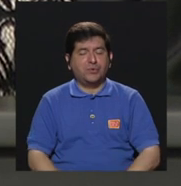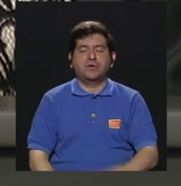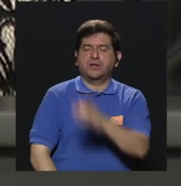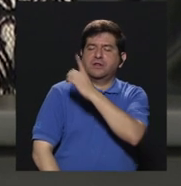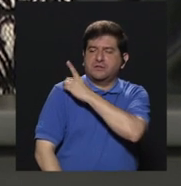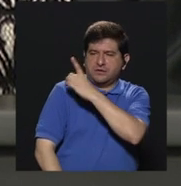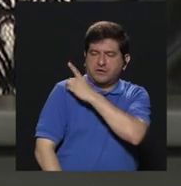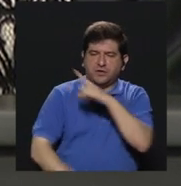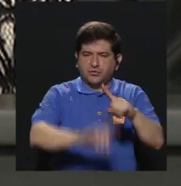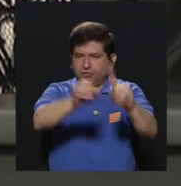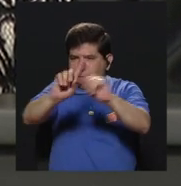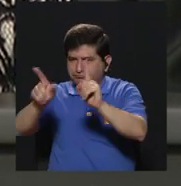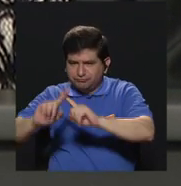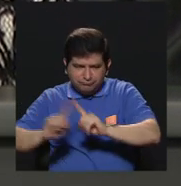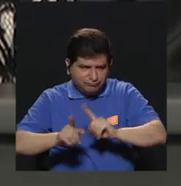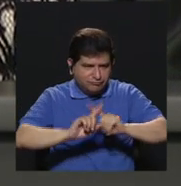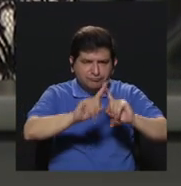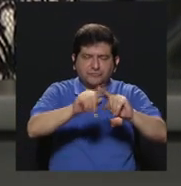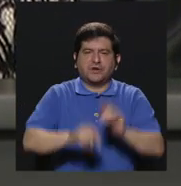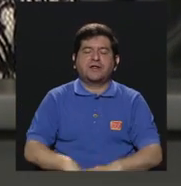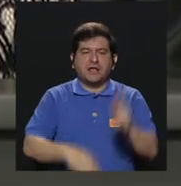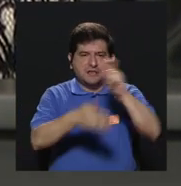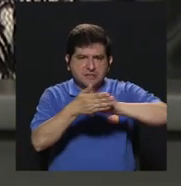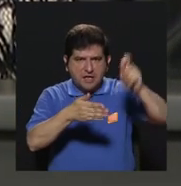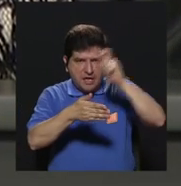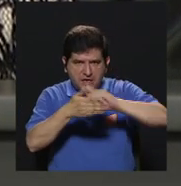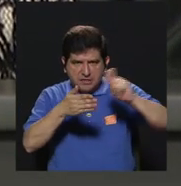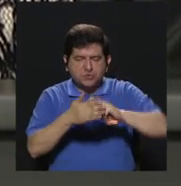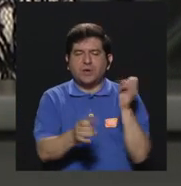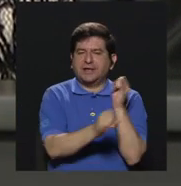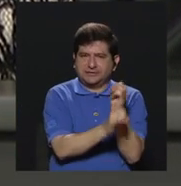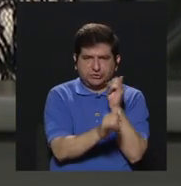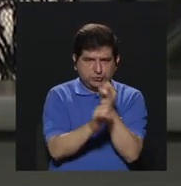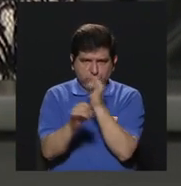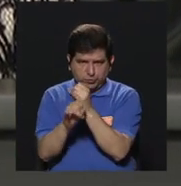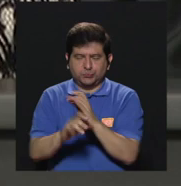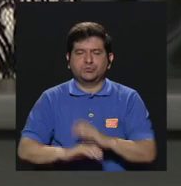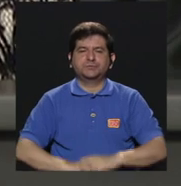directores y directoras de escuelas e institutos,